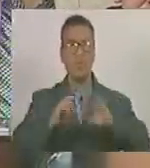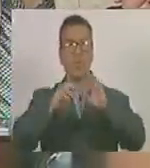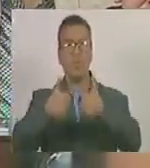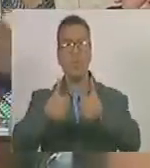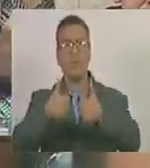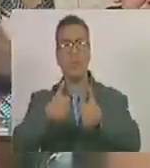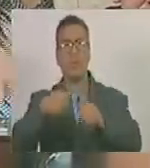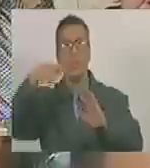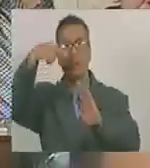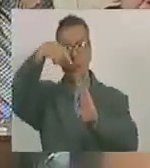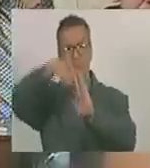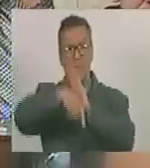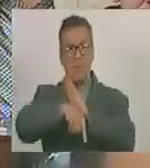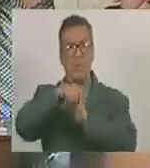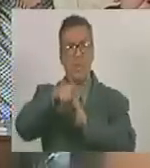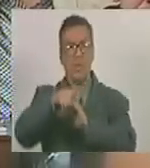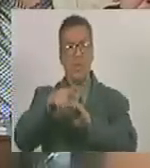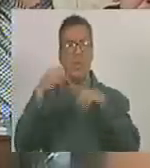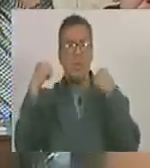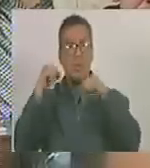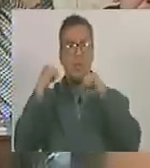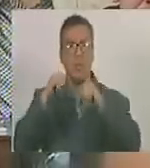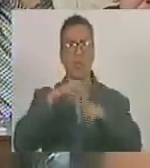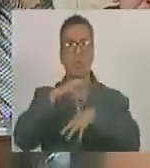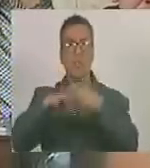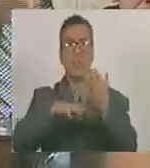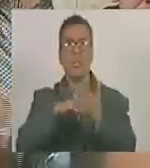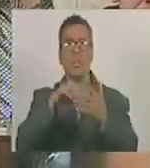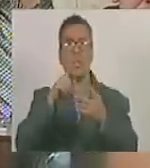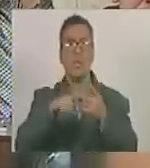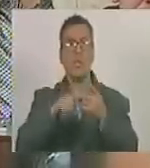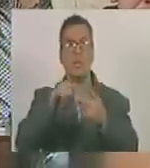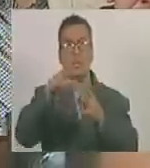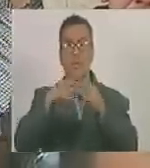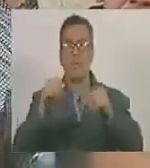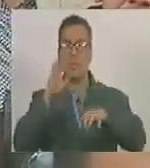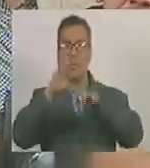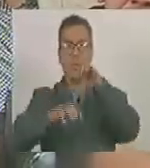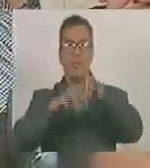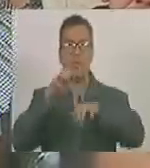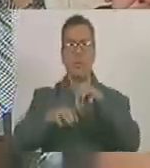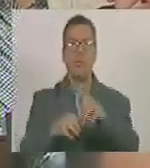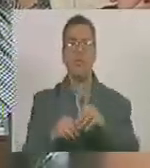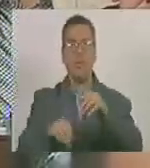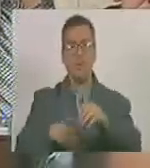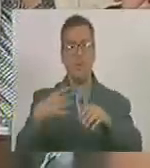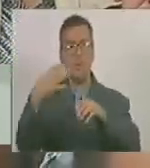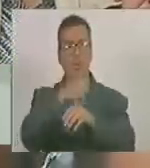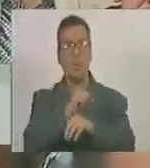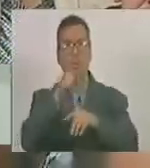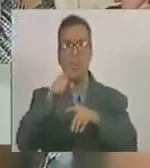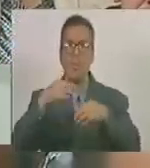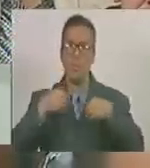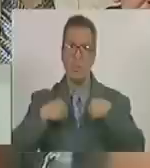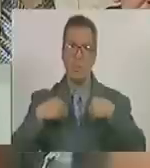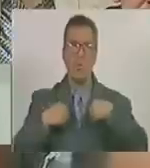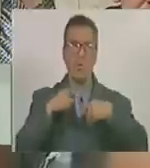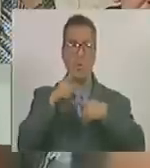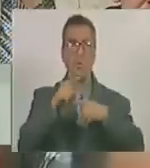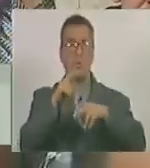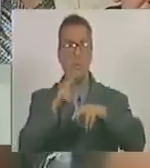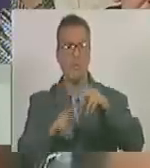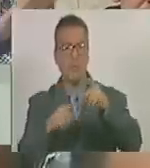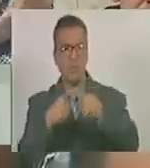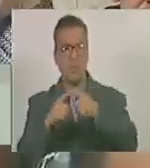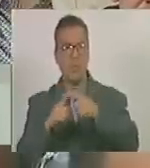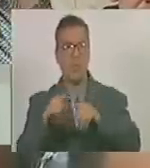se profundiza practicando la violencia hacia los animales. Los que logran sobrevivir se multiplican